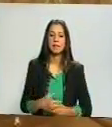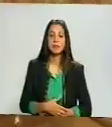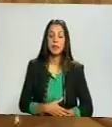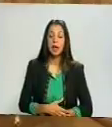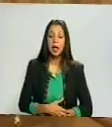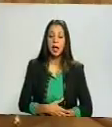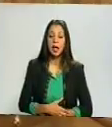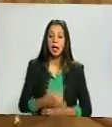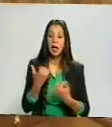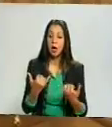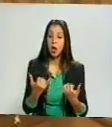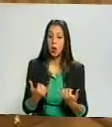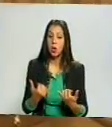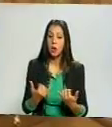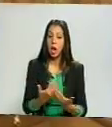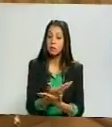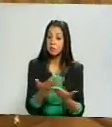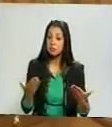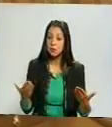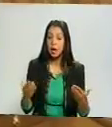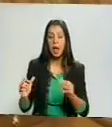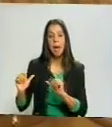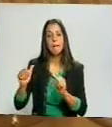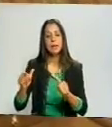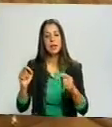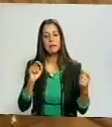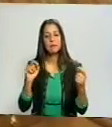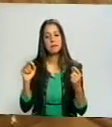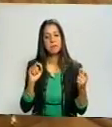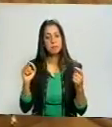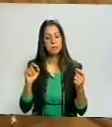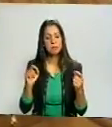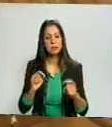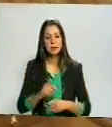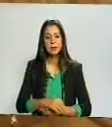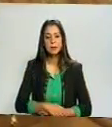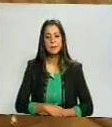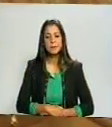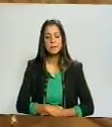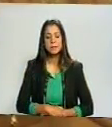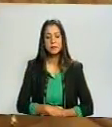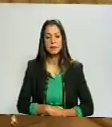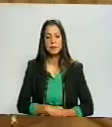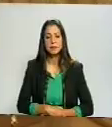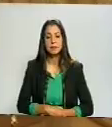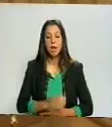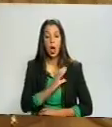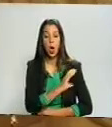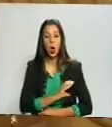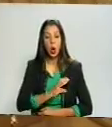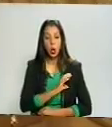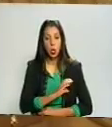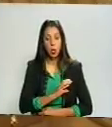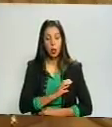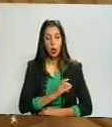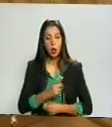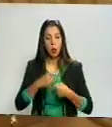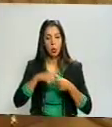nosotros iniciar el debate. Vamos a designar una comisión que acompañe al